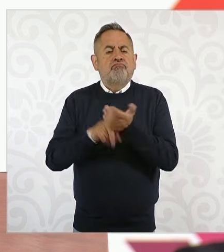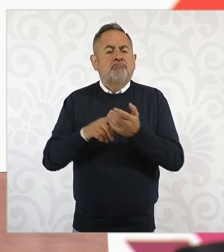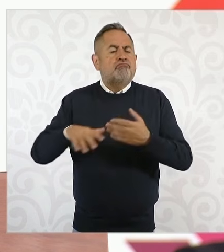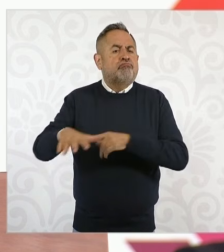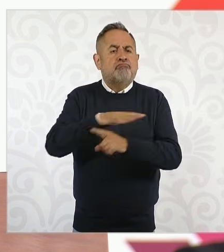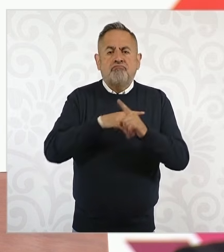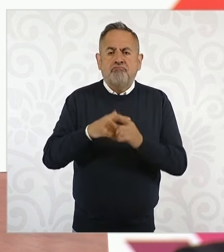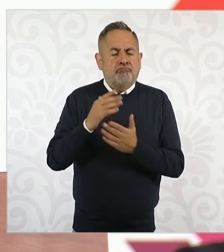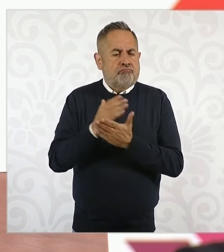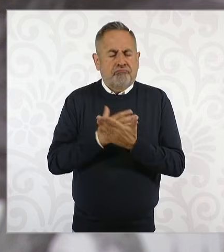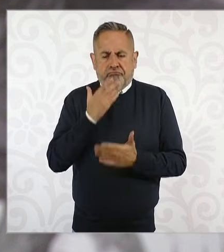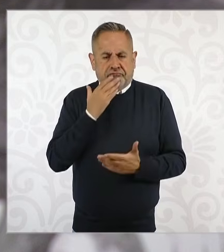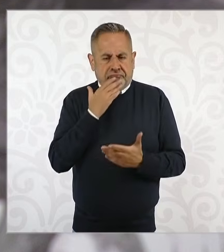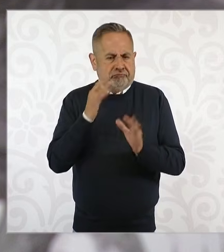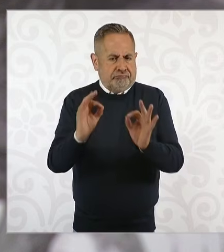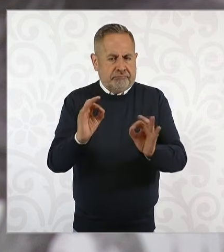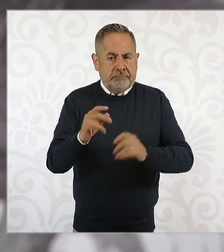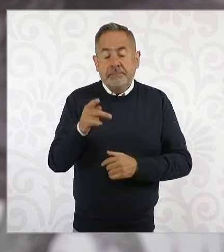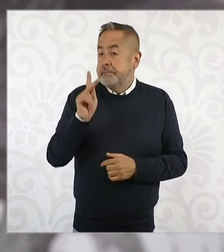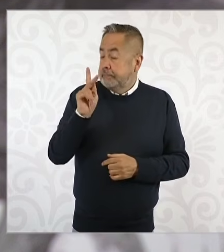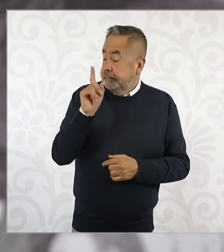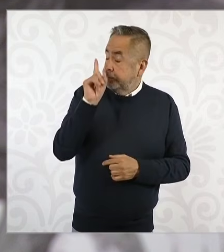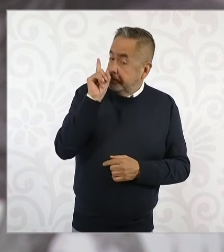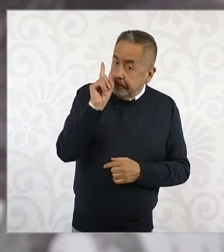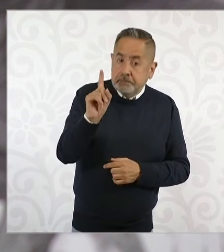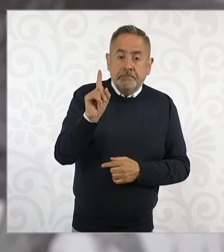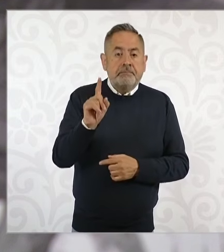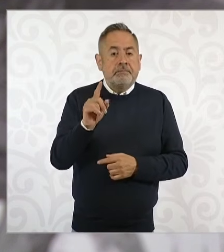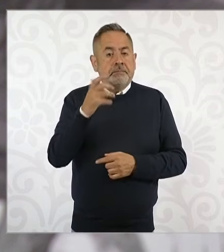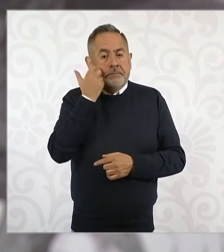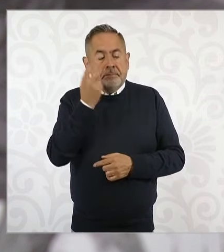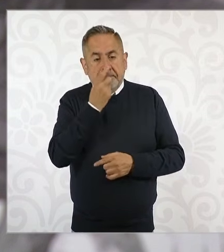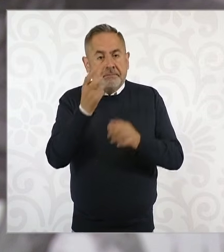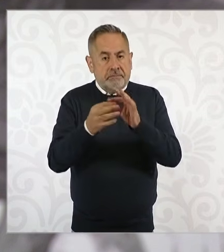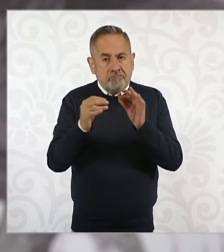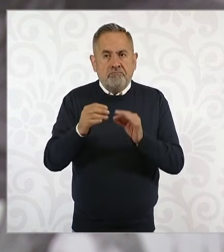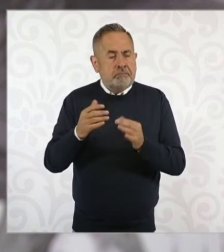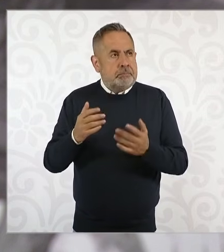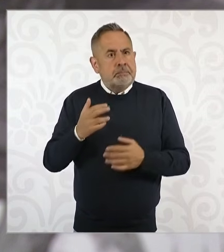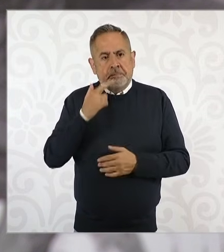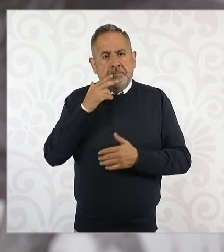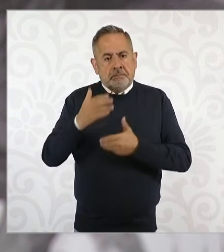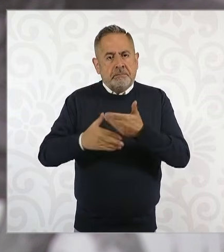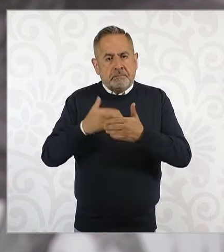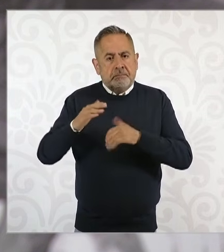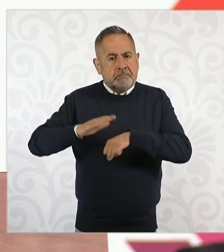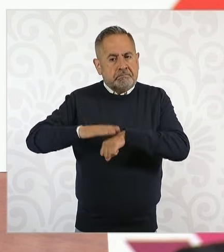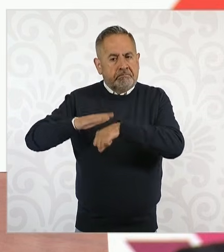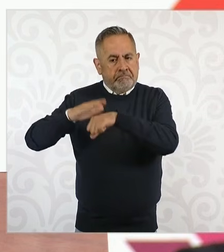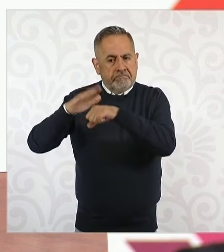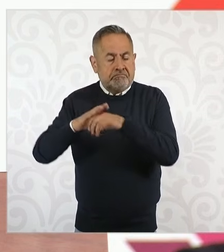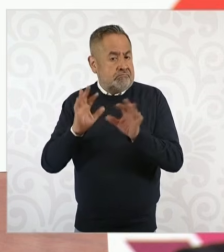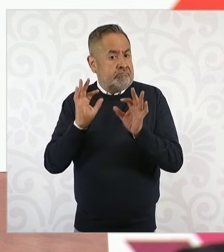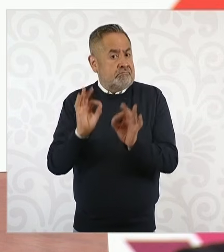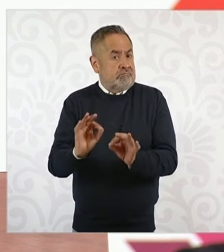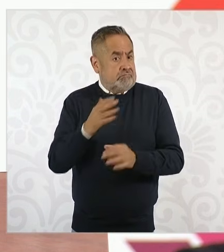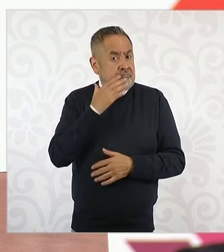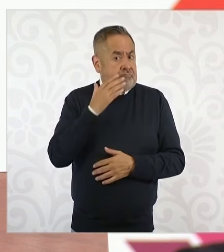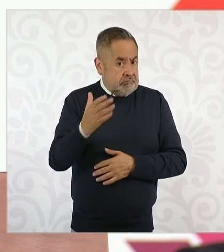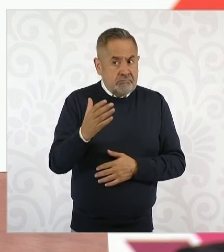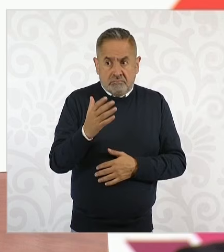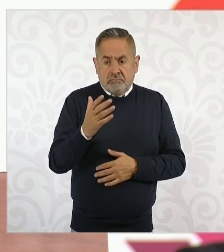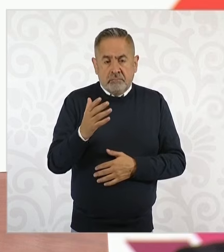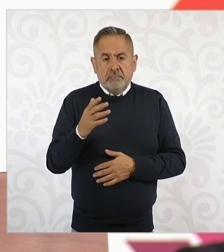100% resueltas, pero sí quiero destacar que hay un avance muy importante con estas acciones y sobre